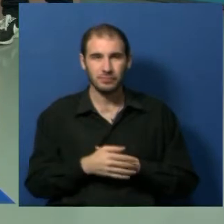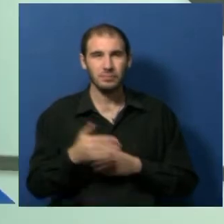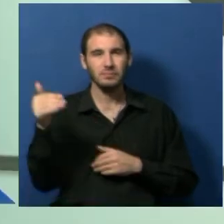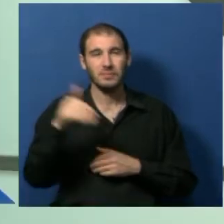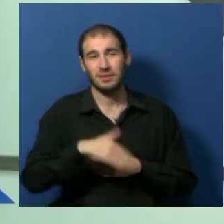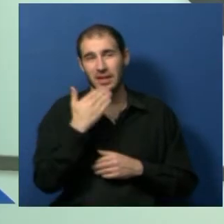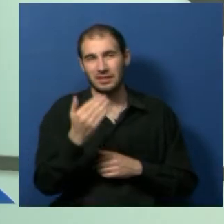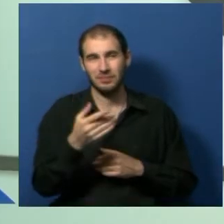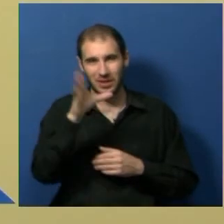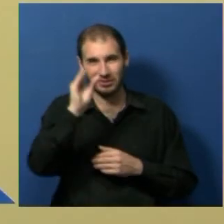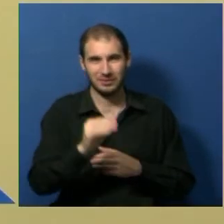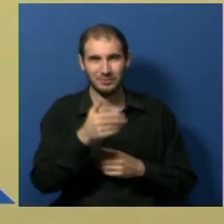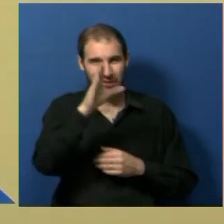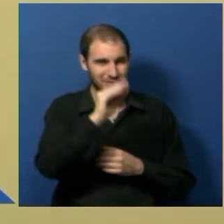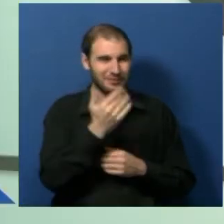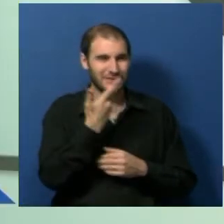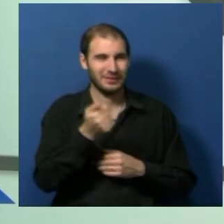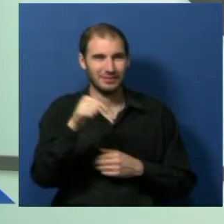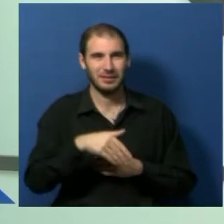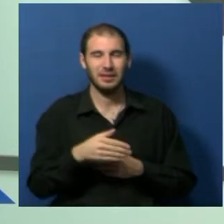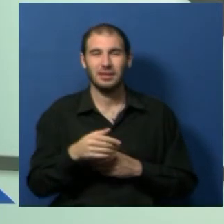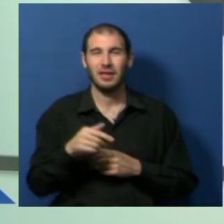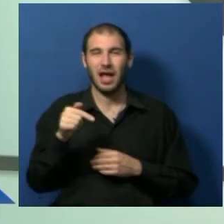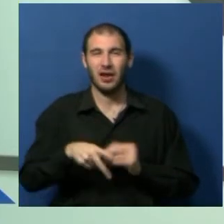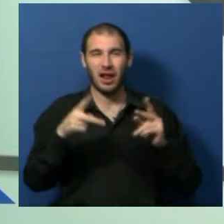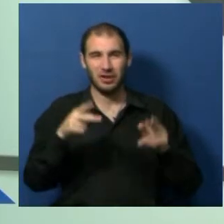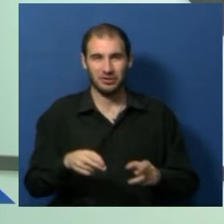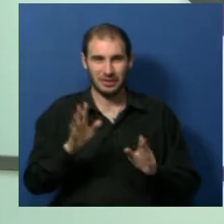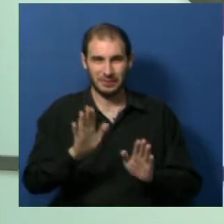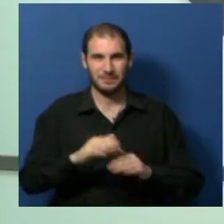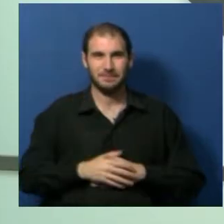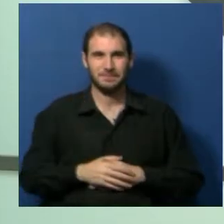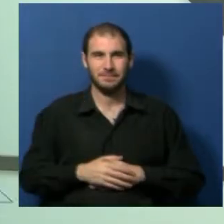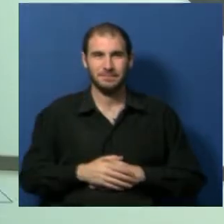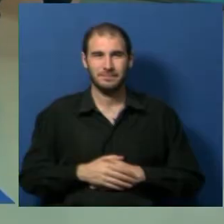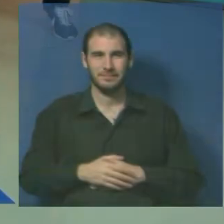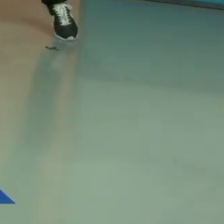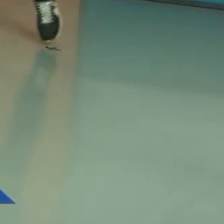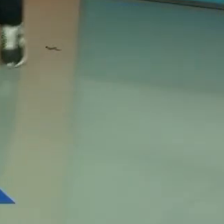agradezco como siempre. Buenas noches. Buenas noches, ha sido un gusto. Por favor, hacemos pausa y ya venimos.